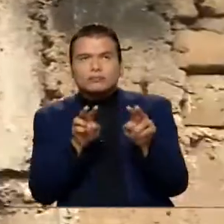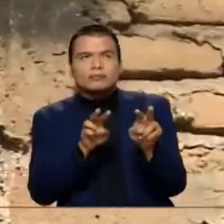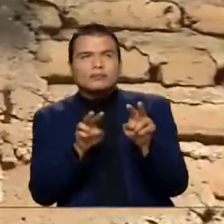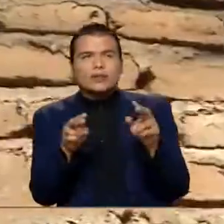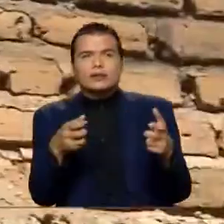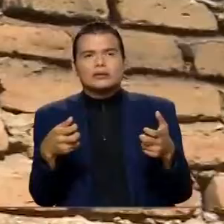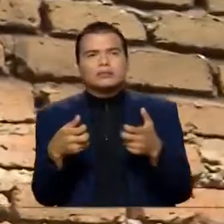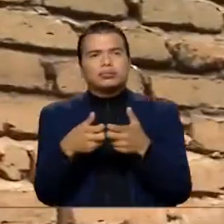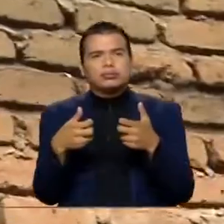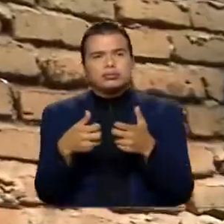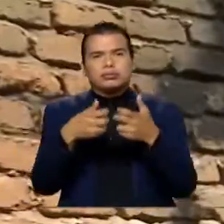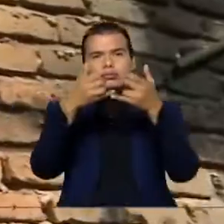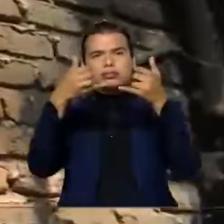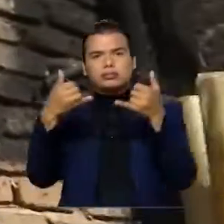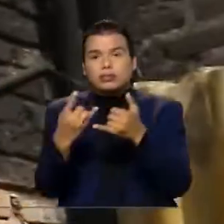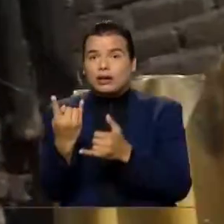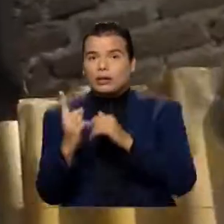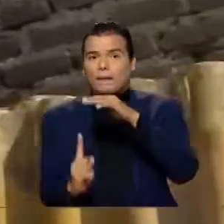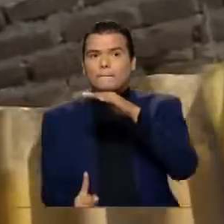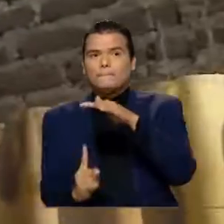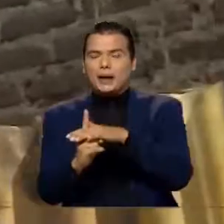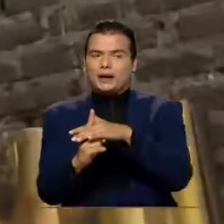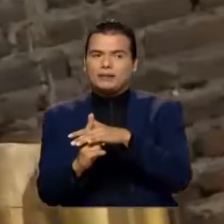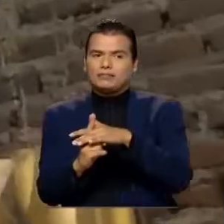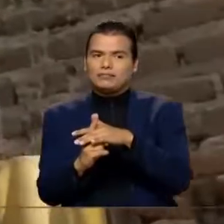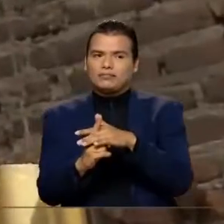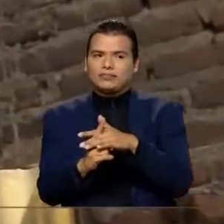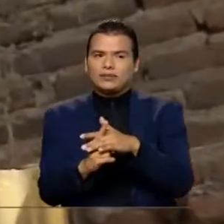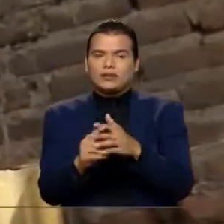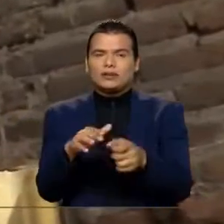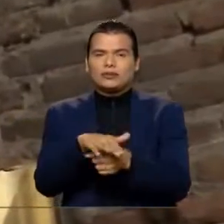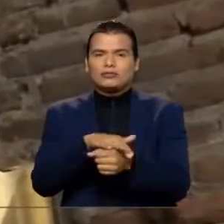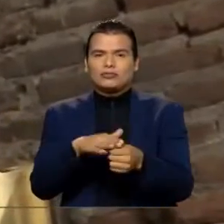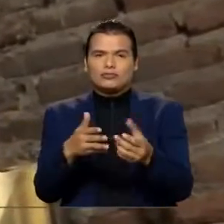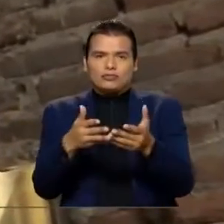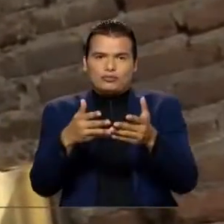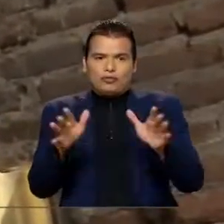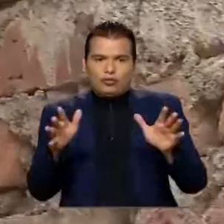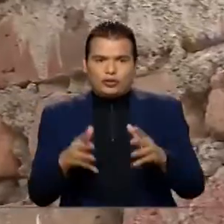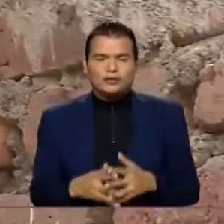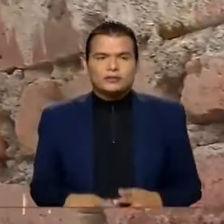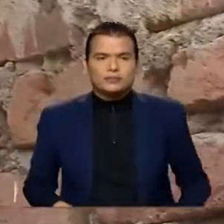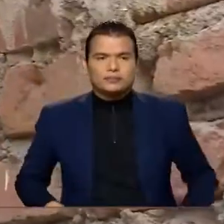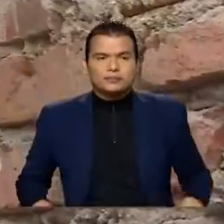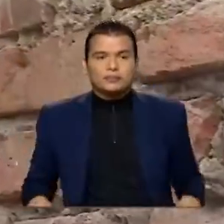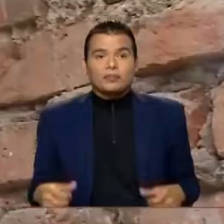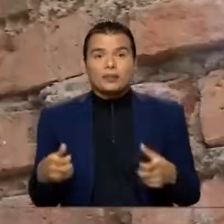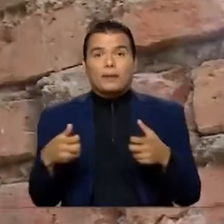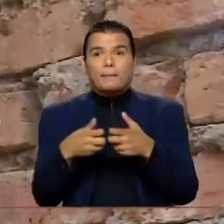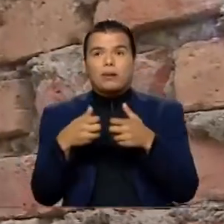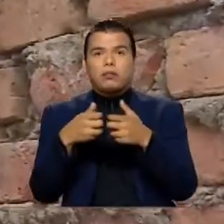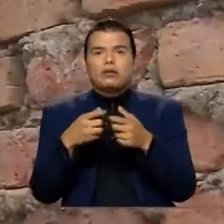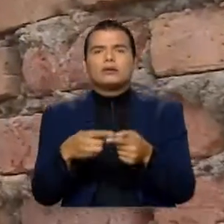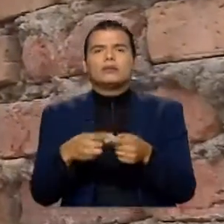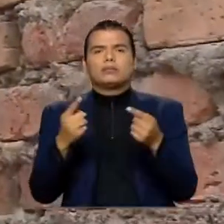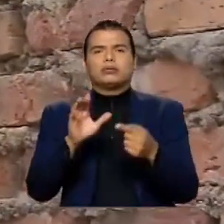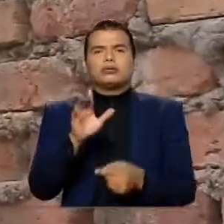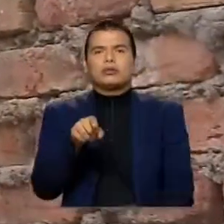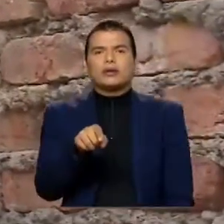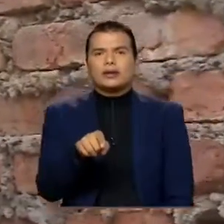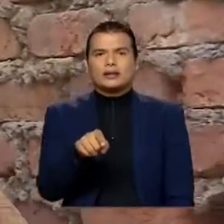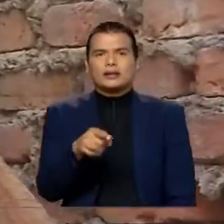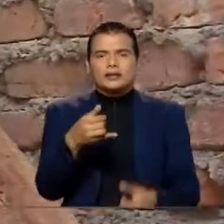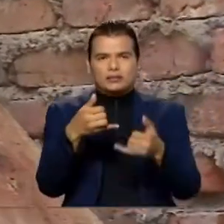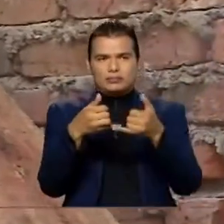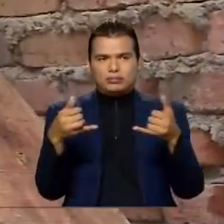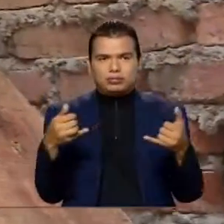trabajo para prevenir tragedias por las malas prácticas. Evitar los cortocircuitos es garantizar de que no hayan fase y